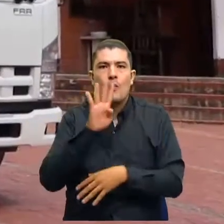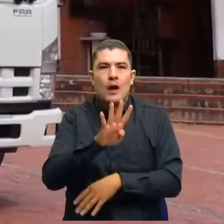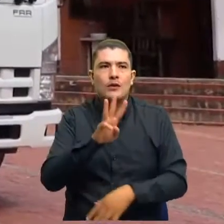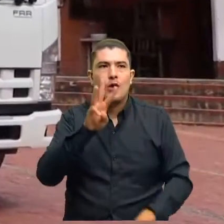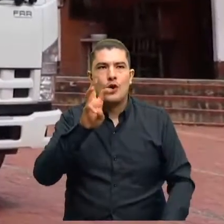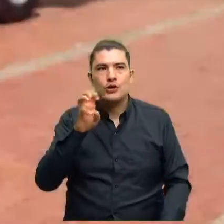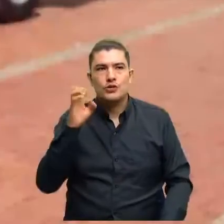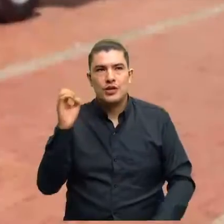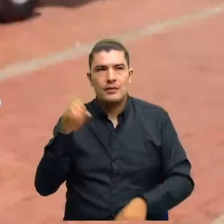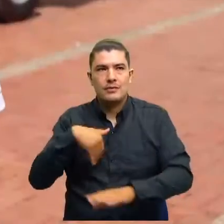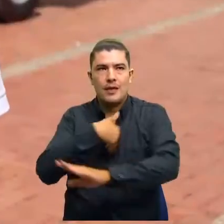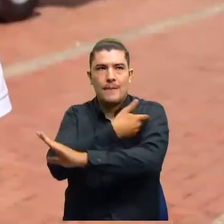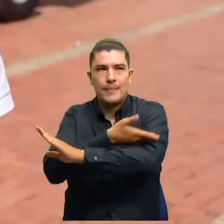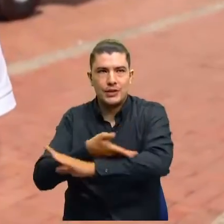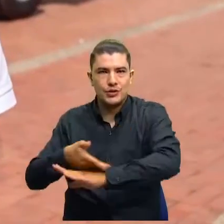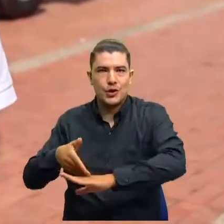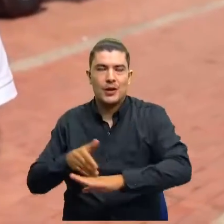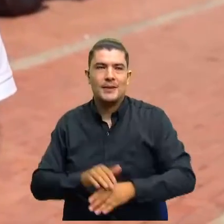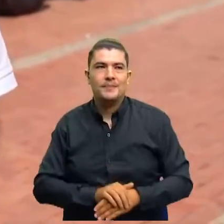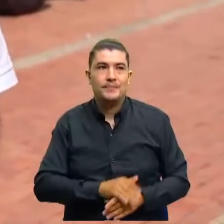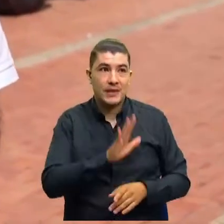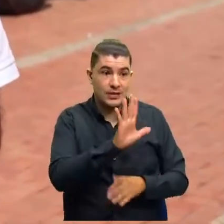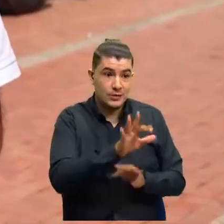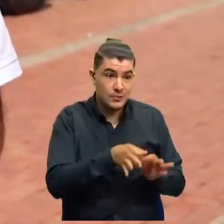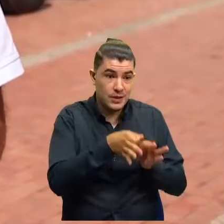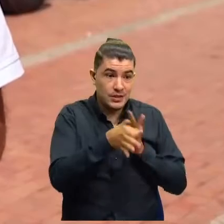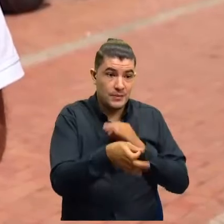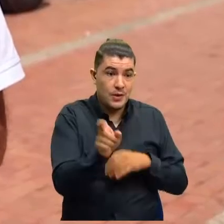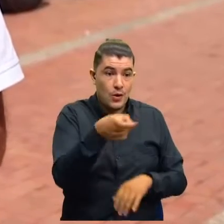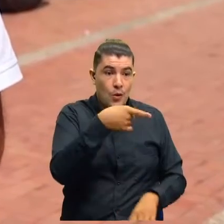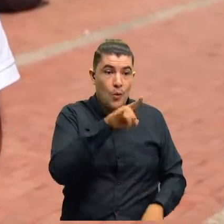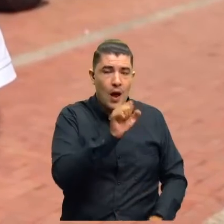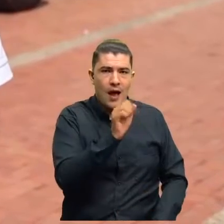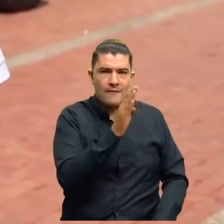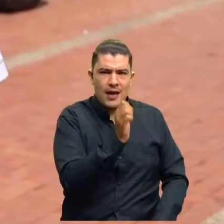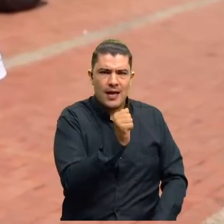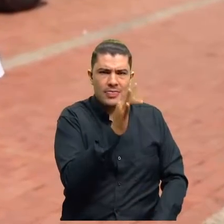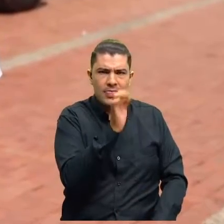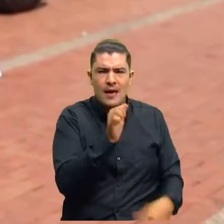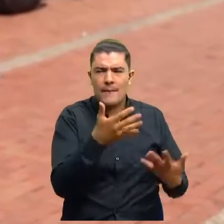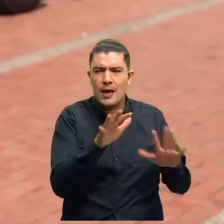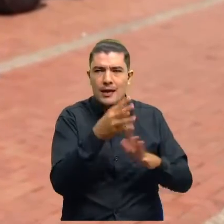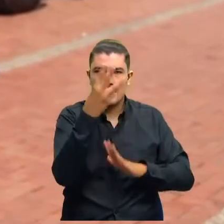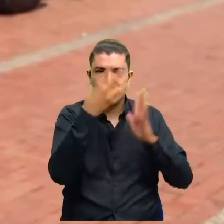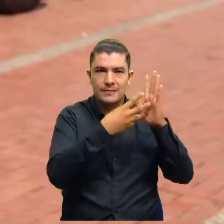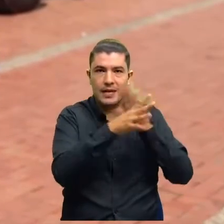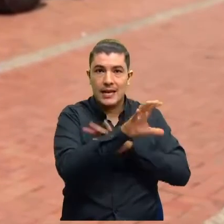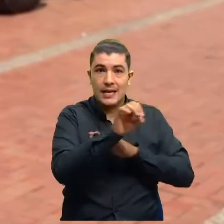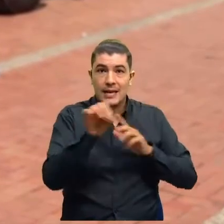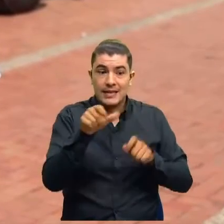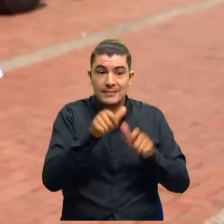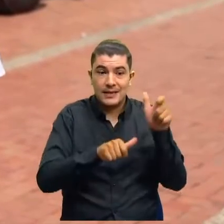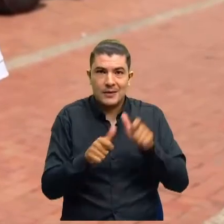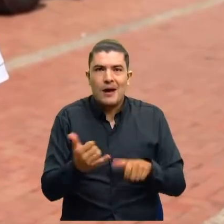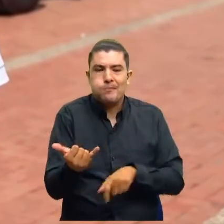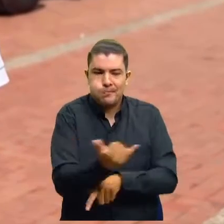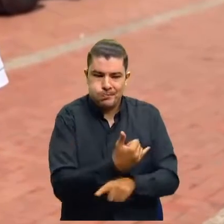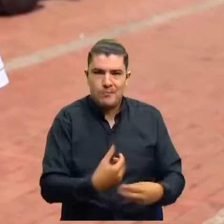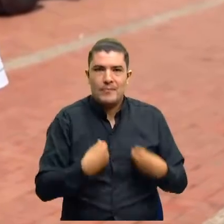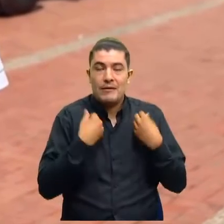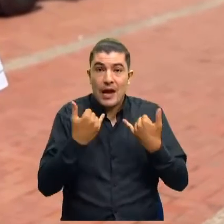pesos. El municipio de Guabatá está conformado por alrededor de 3.500 habitantes. De ahora en adelante,